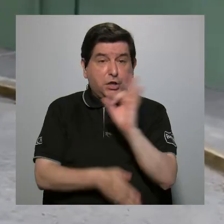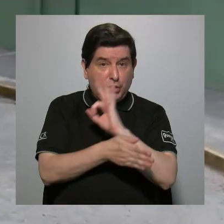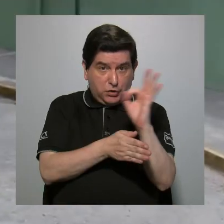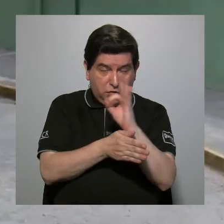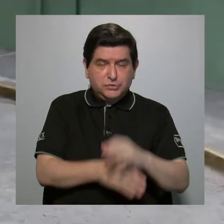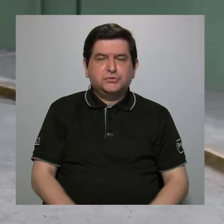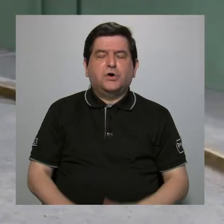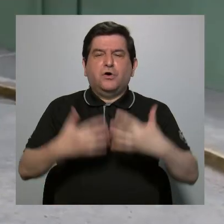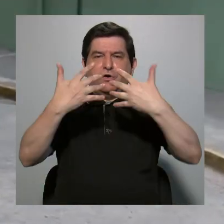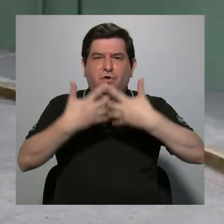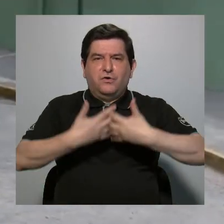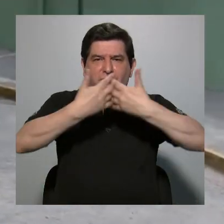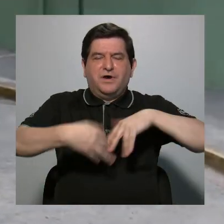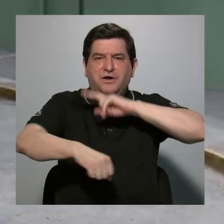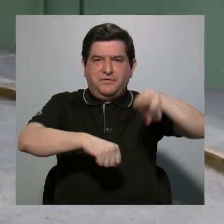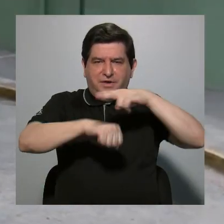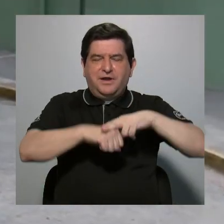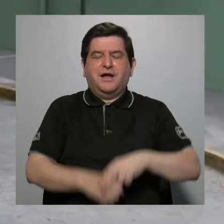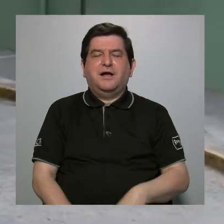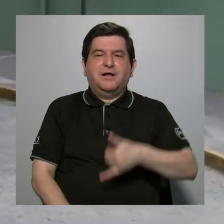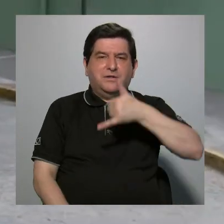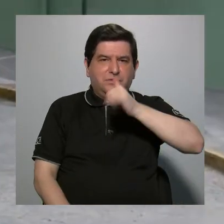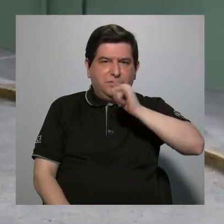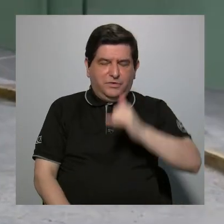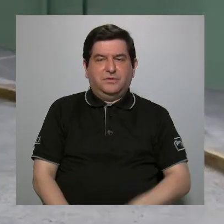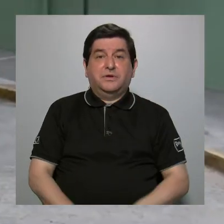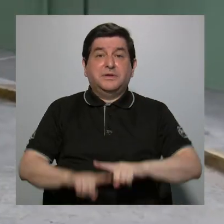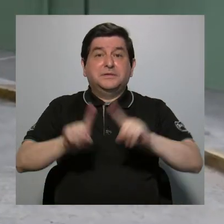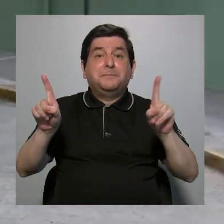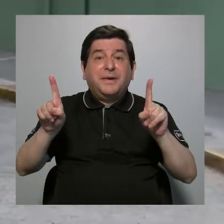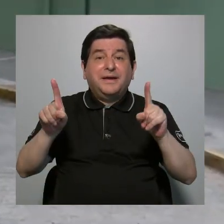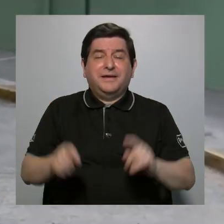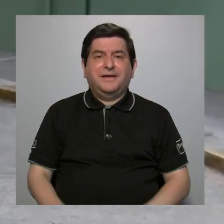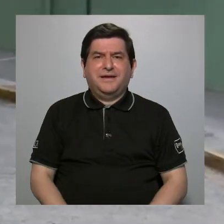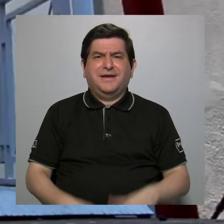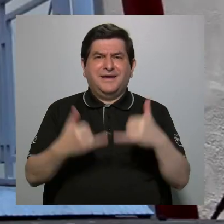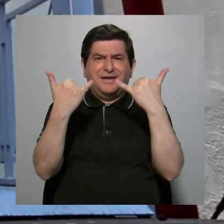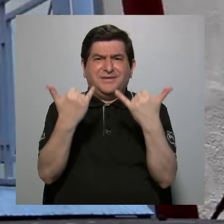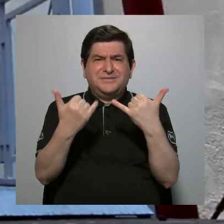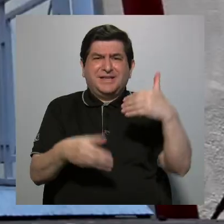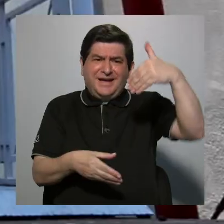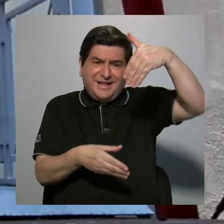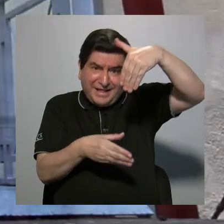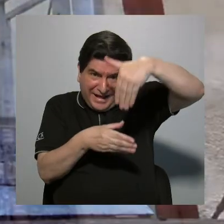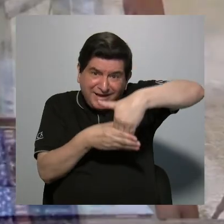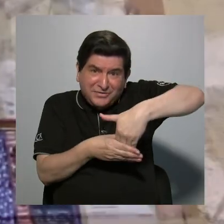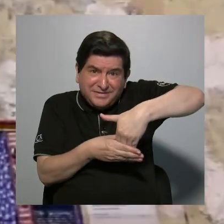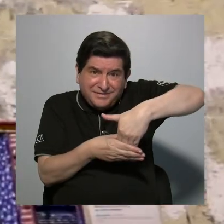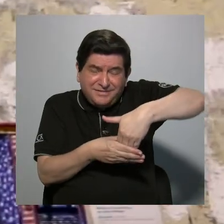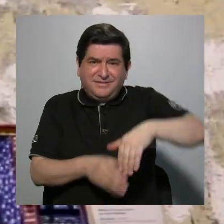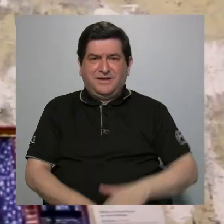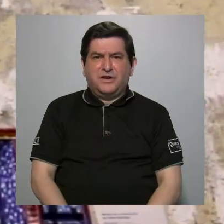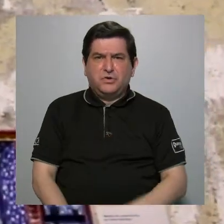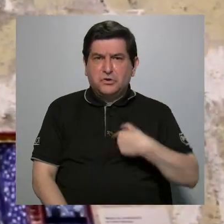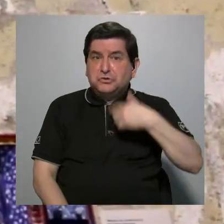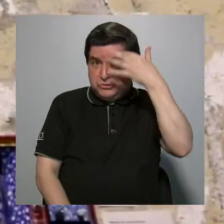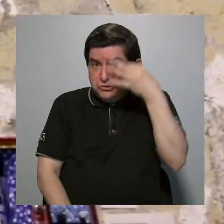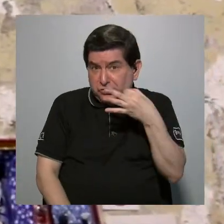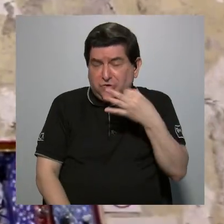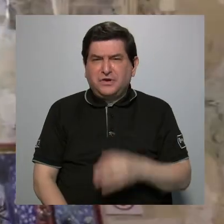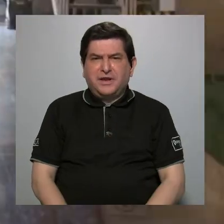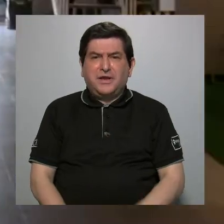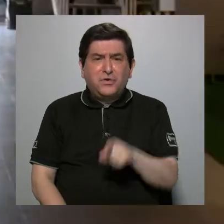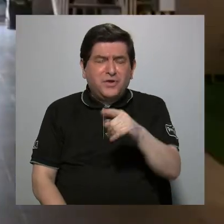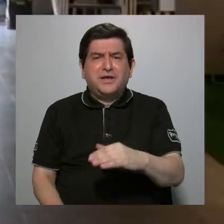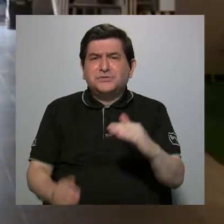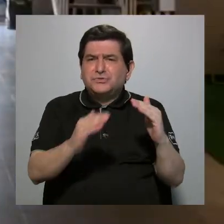funcionando como la Fábrica Nacional de Licores, ¿verdad? Pero ya era dentro, intramuros, porque yo considero que eso era como